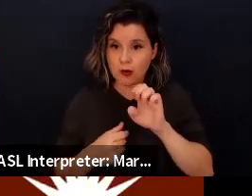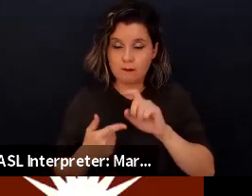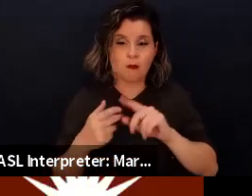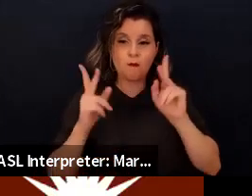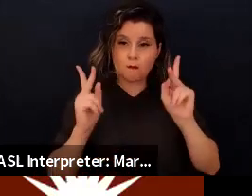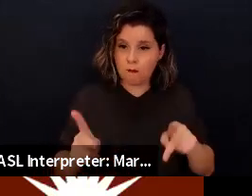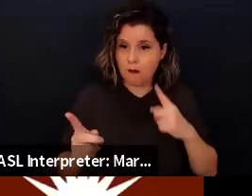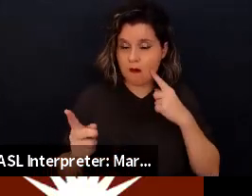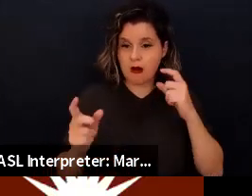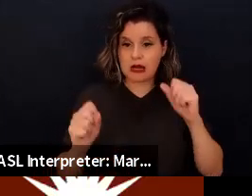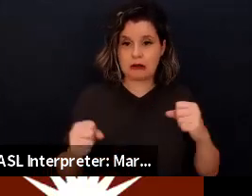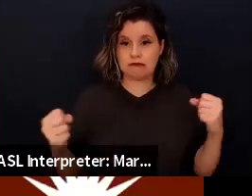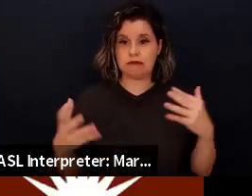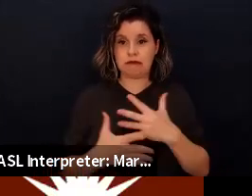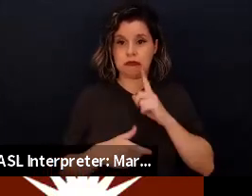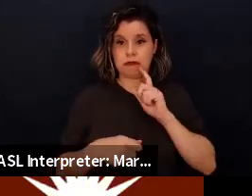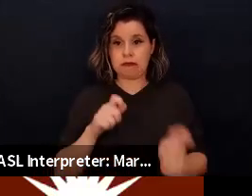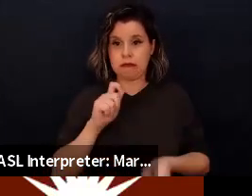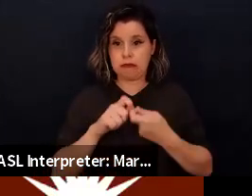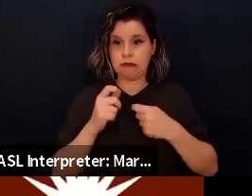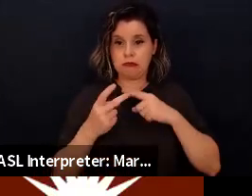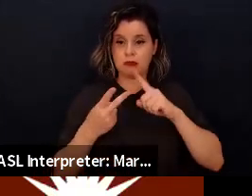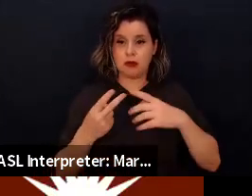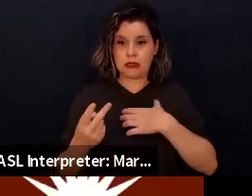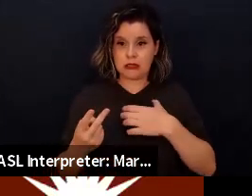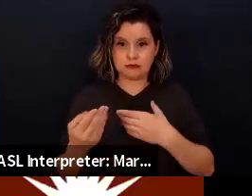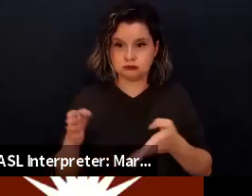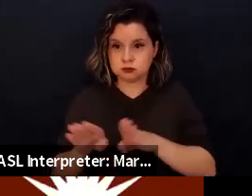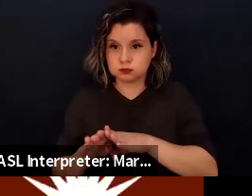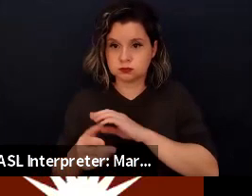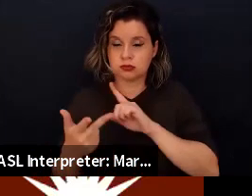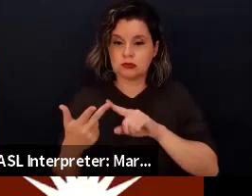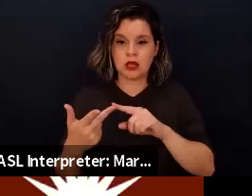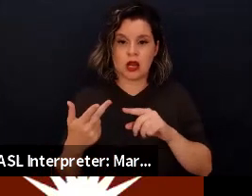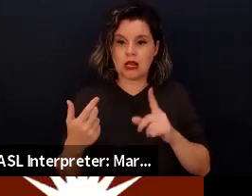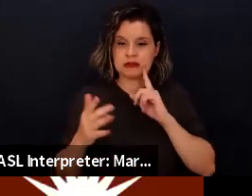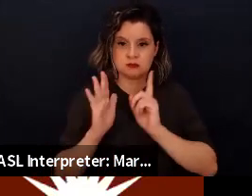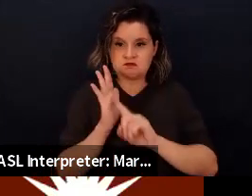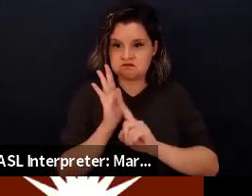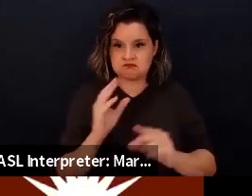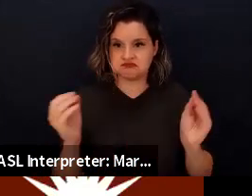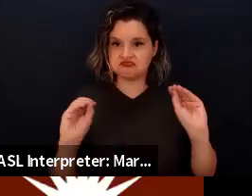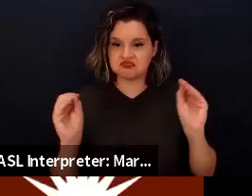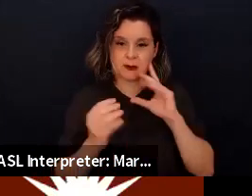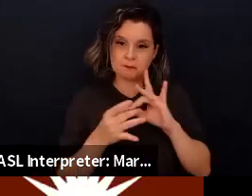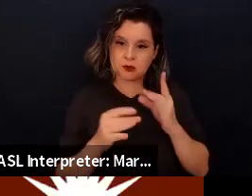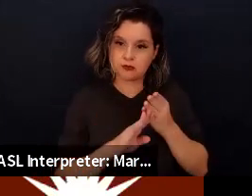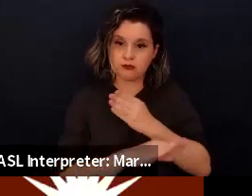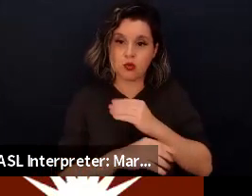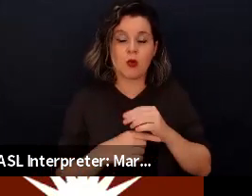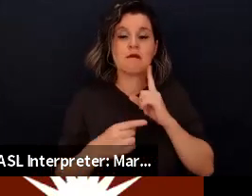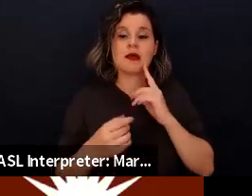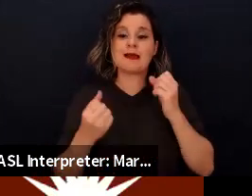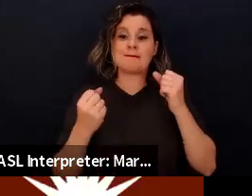pueden tener temor a represalias, las quejas se cierran inmediato, no se investigan, que es lo que ya mencionaba. Y muchos de